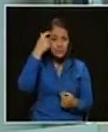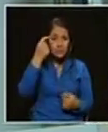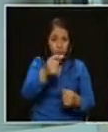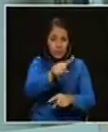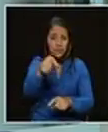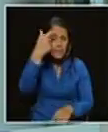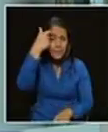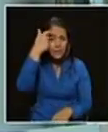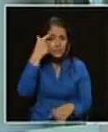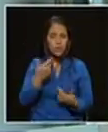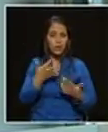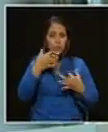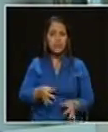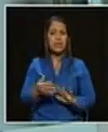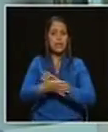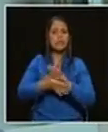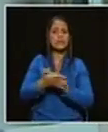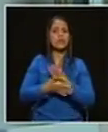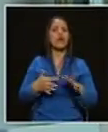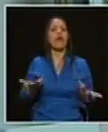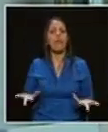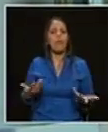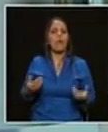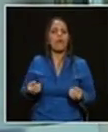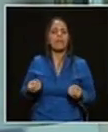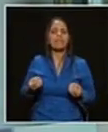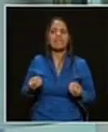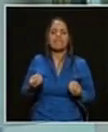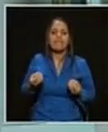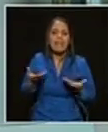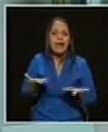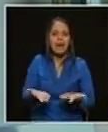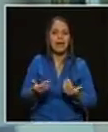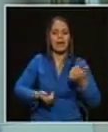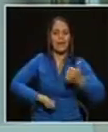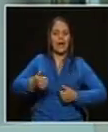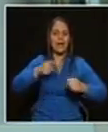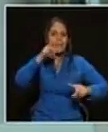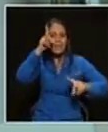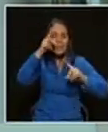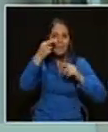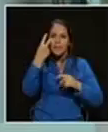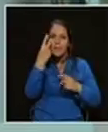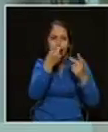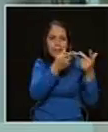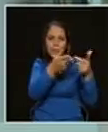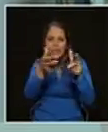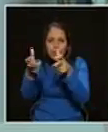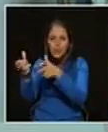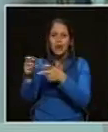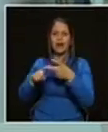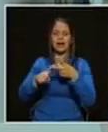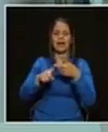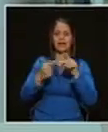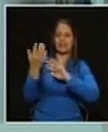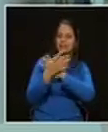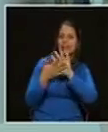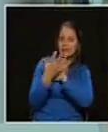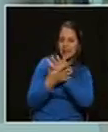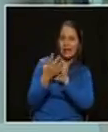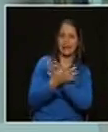ellos comprender hay que darles más elementos. El elemento visual, el elemento sígnico,